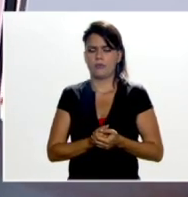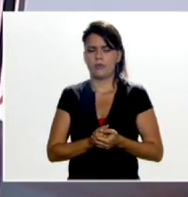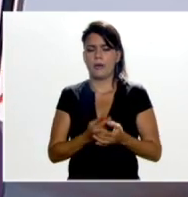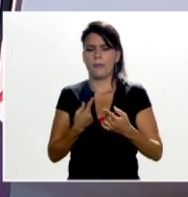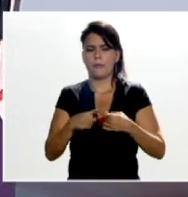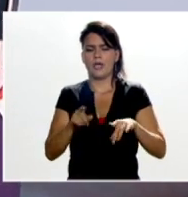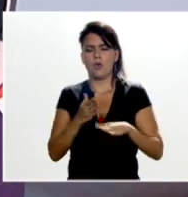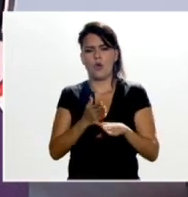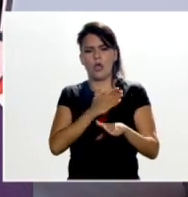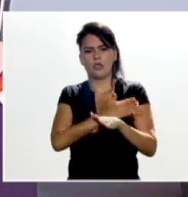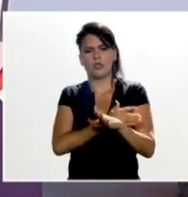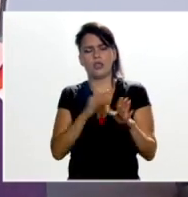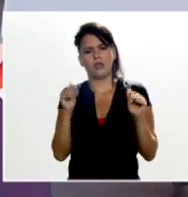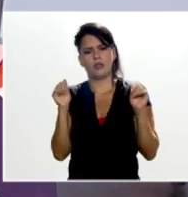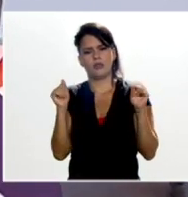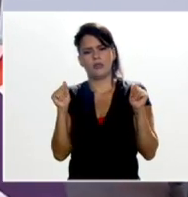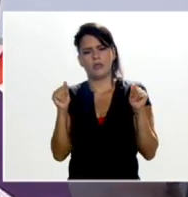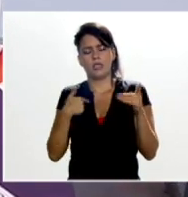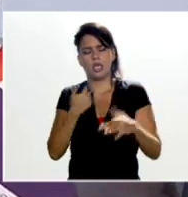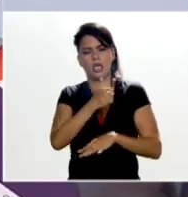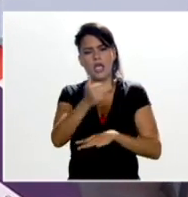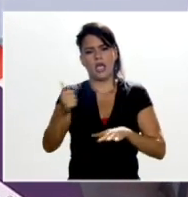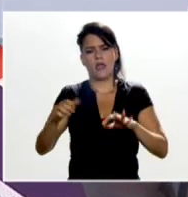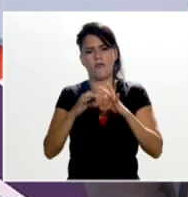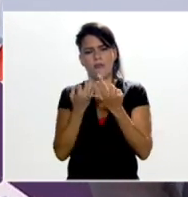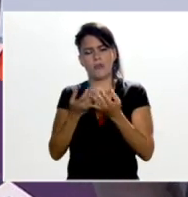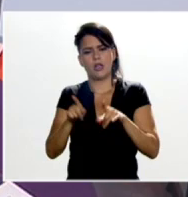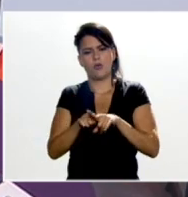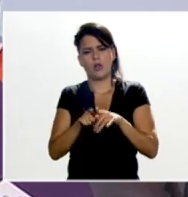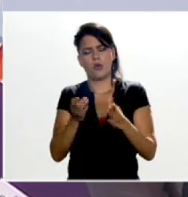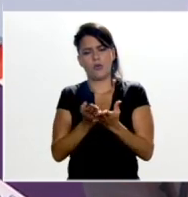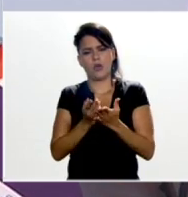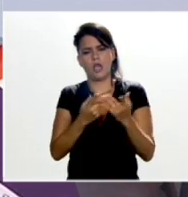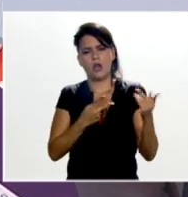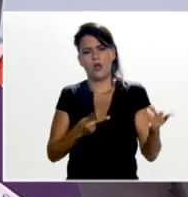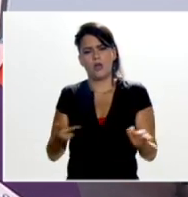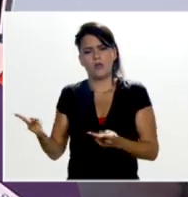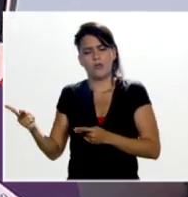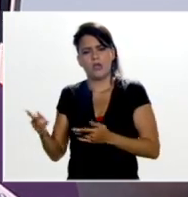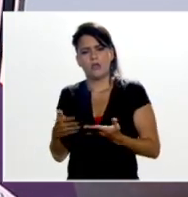Pero antes de retirarme del set de Cada Familia Una Escuela, los invito a que